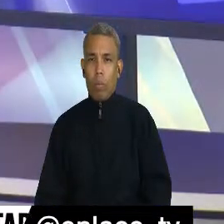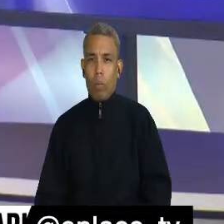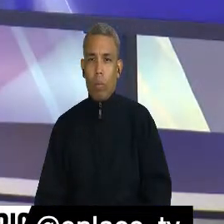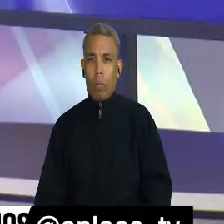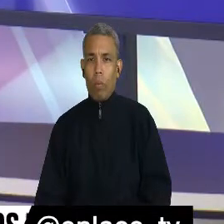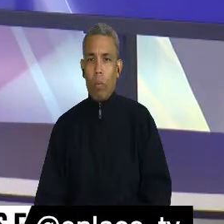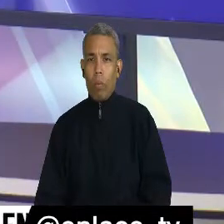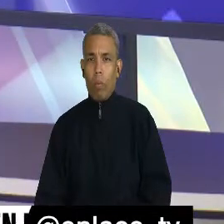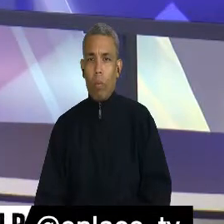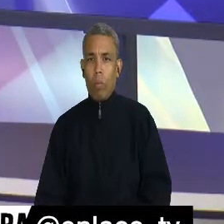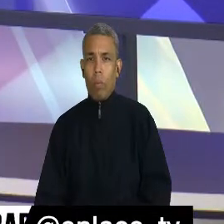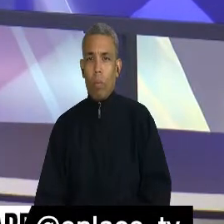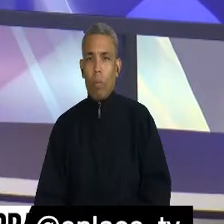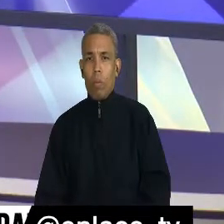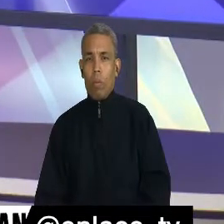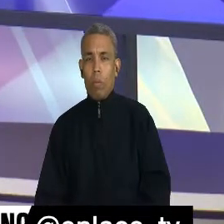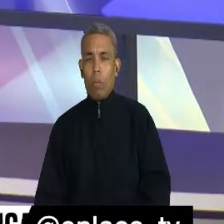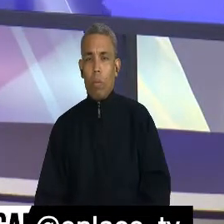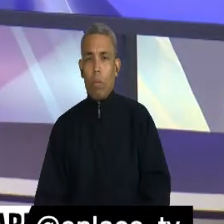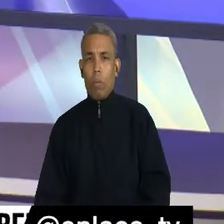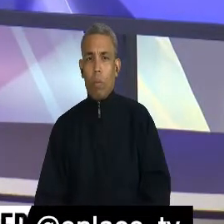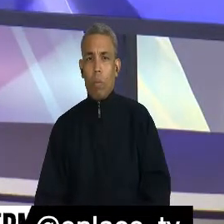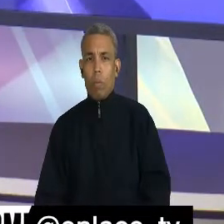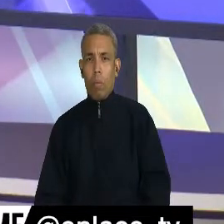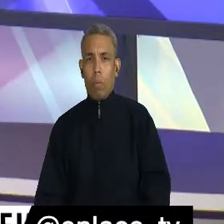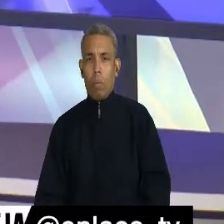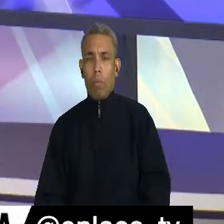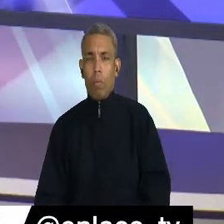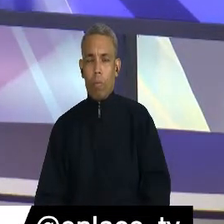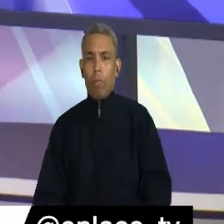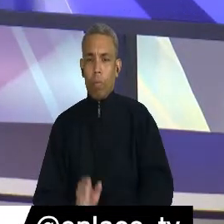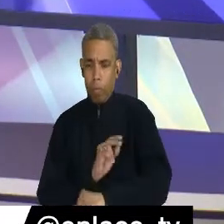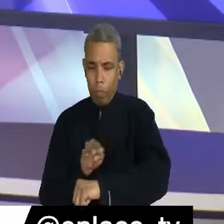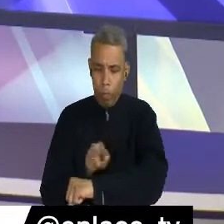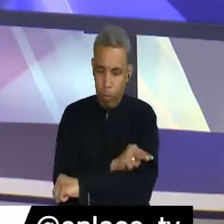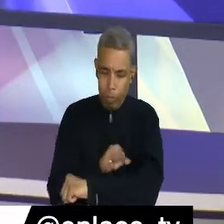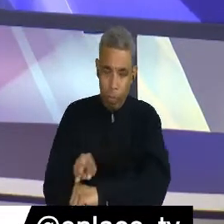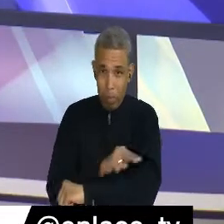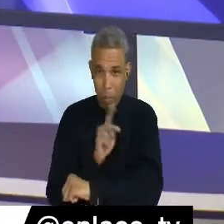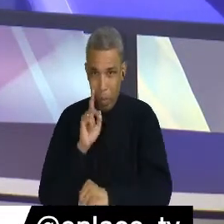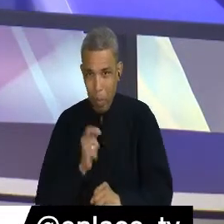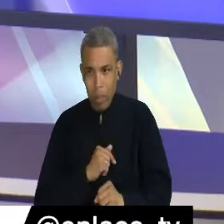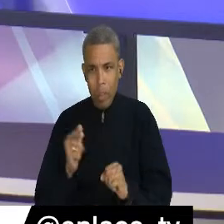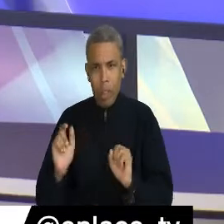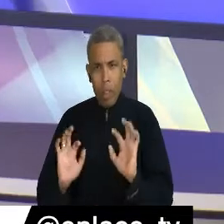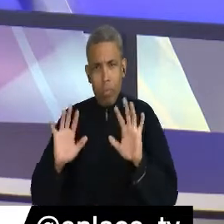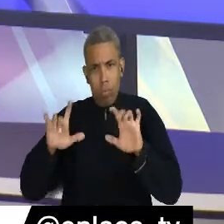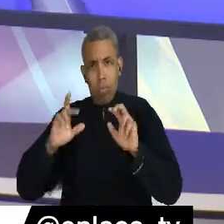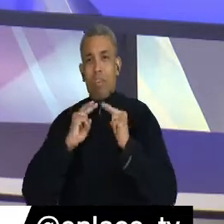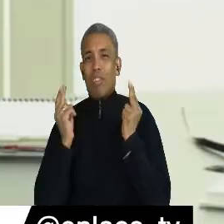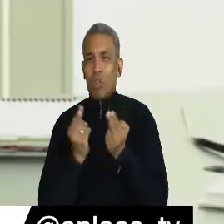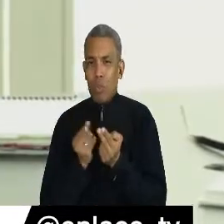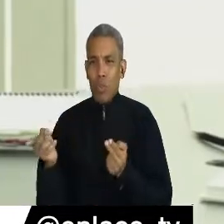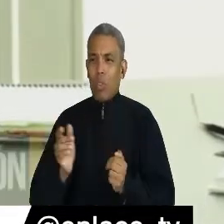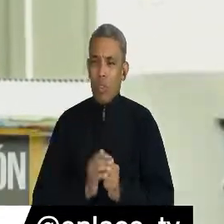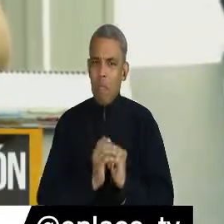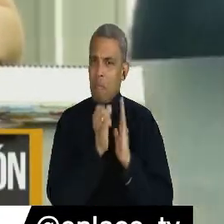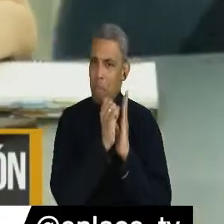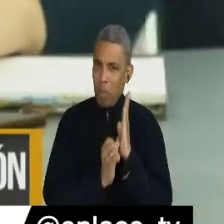Como garante en la transparencia de procesos, la Personería Municipal asistió al Comité de la Certificación de Familias en Acción.